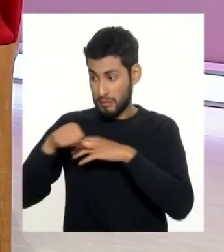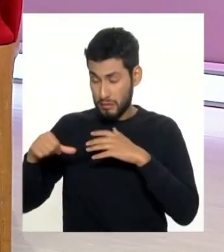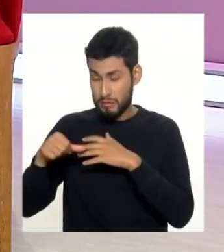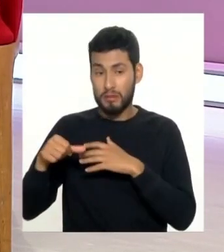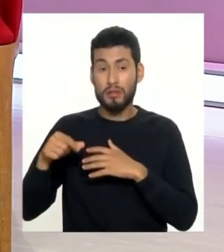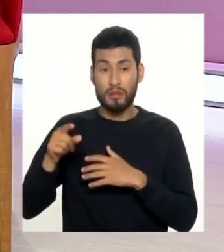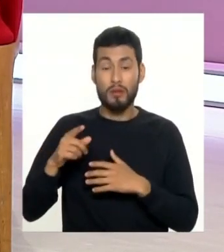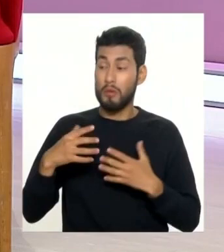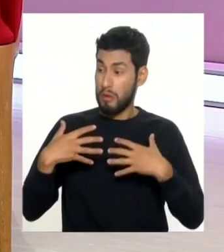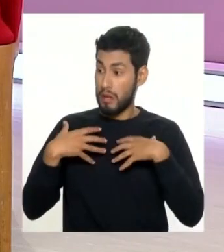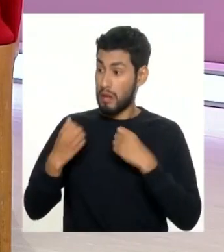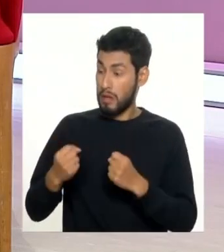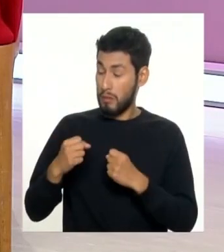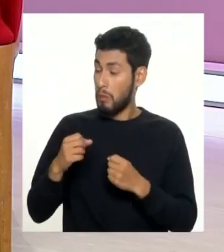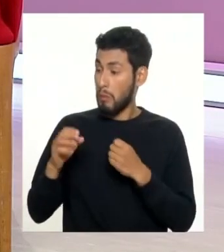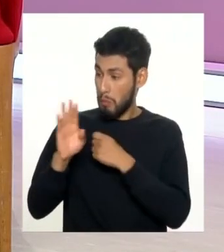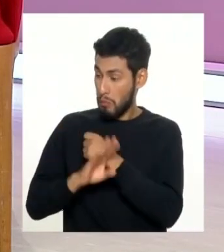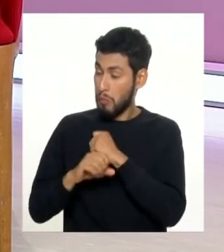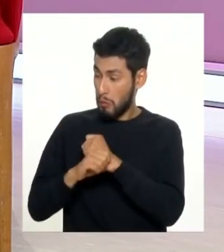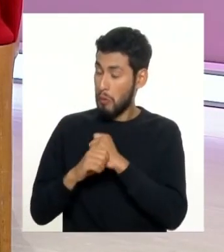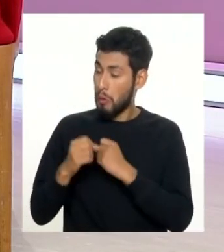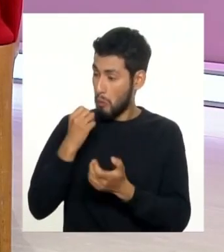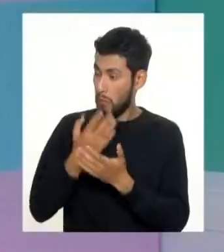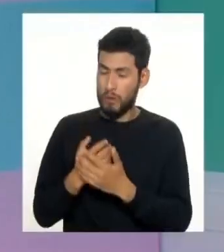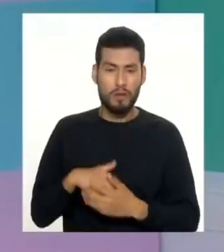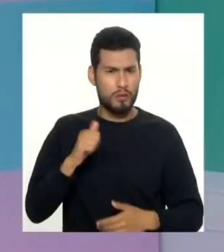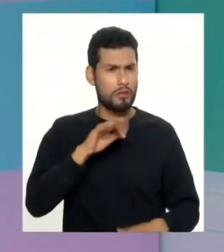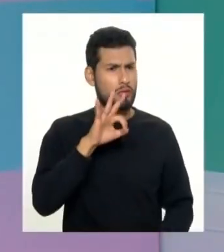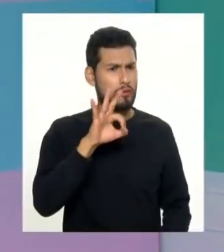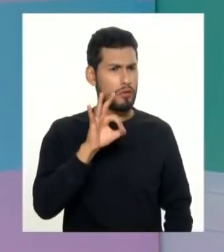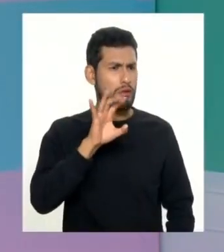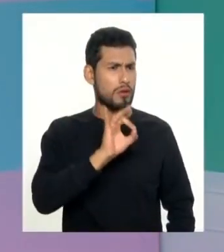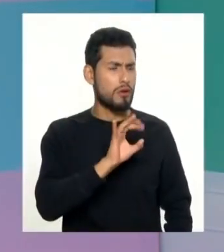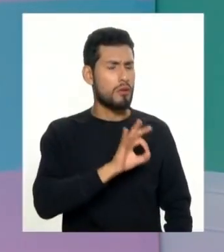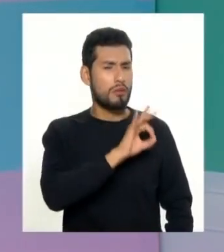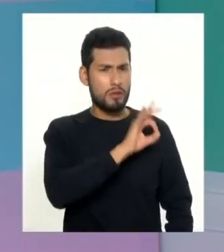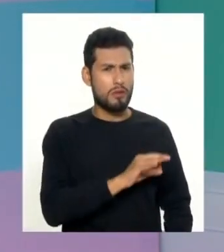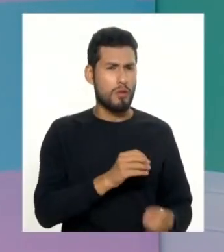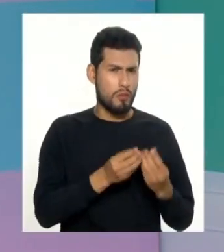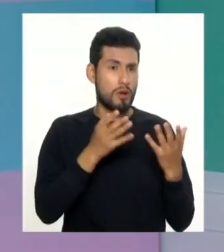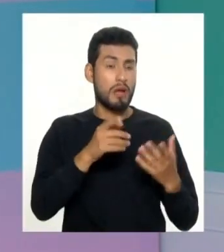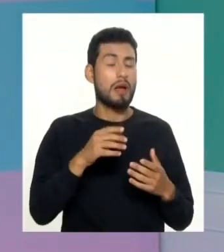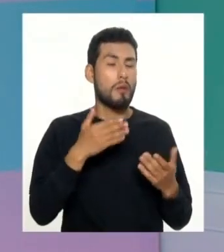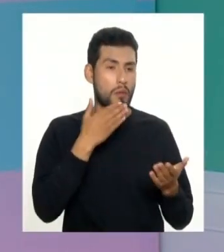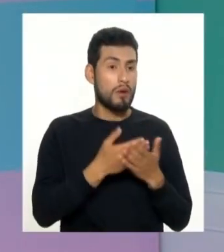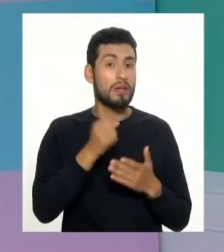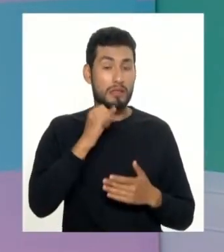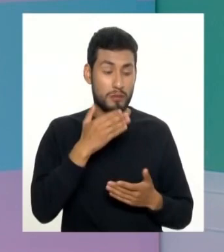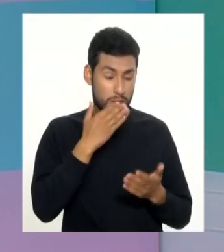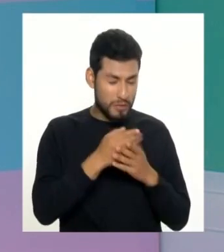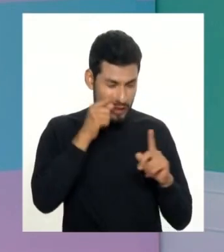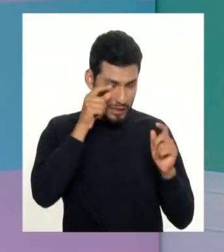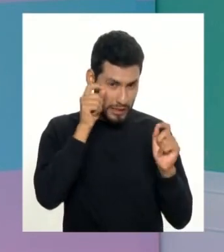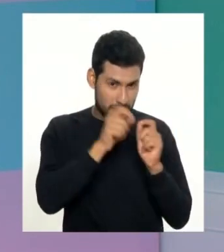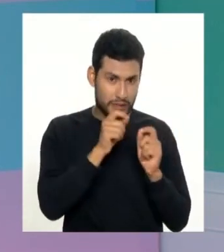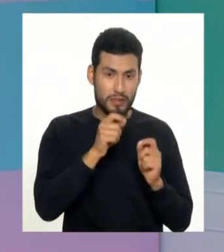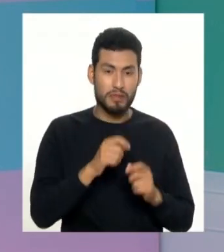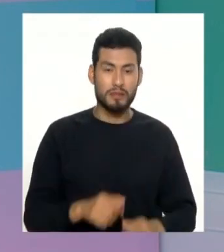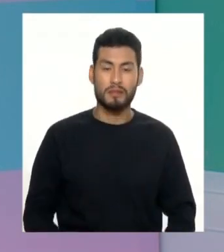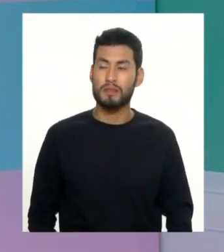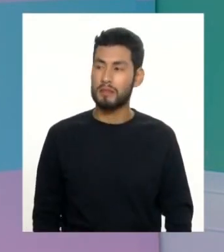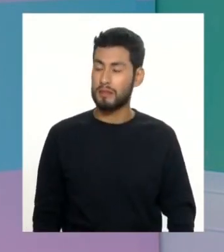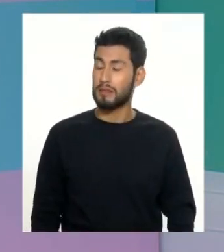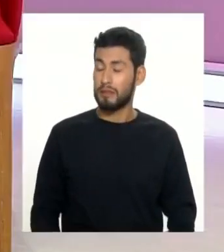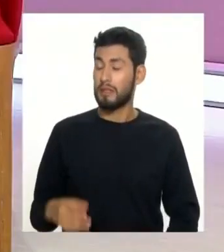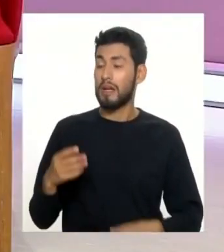que es segura. Así es. Y es eficaz, ¿no? Así es. En más del 98% la cirugía es eficaz cuando está bien indicada. Muy y el bien.